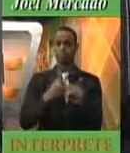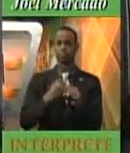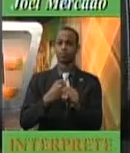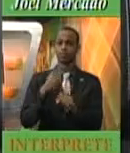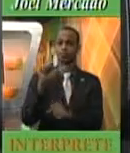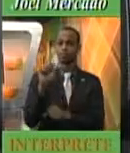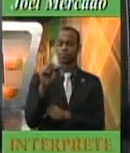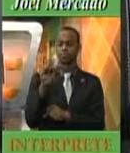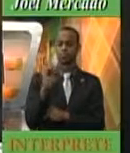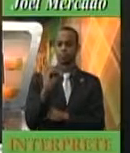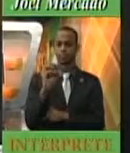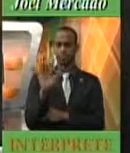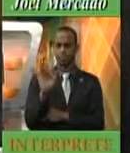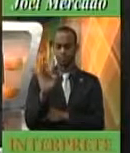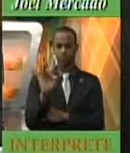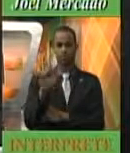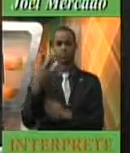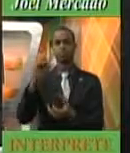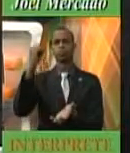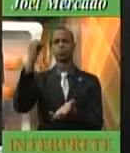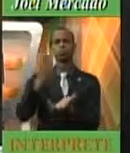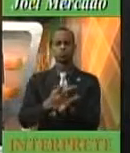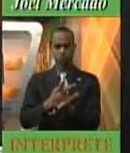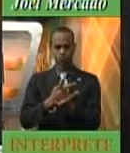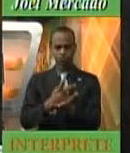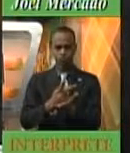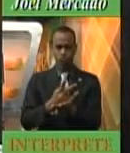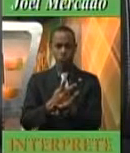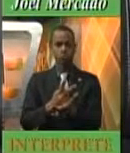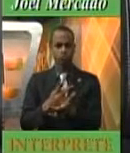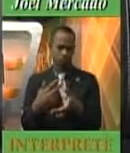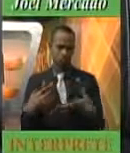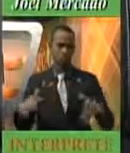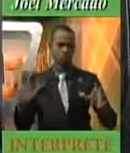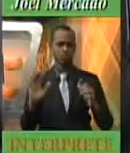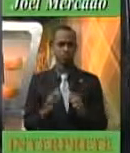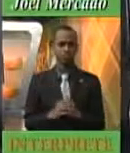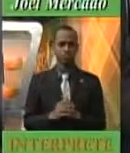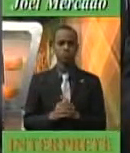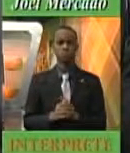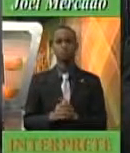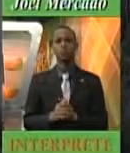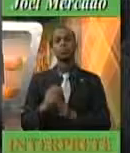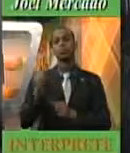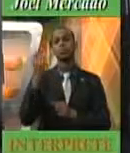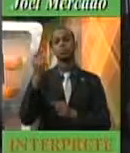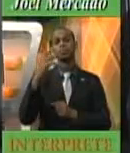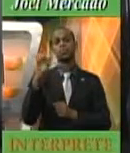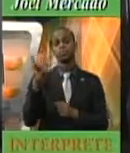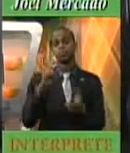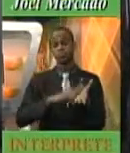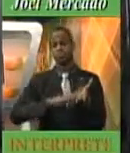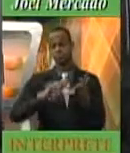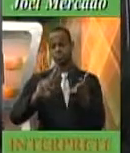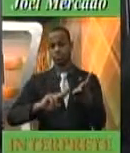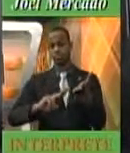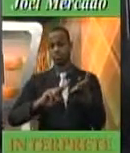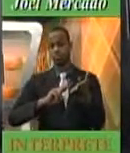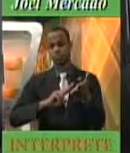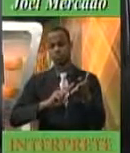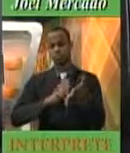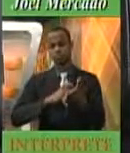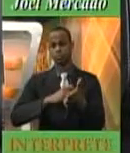la había ratificado el Estado Dominicano, y el protocolo facultativo, que también es una convención, asombrosamente, con